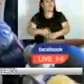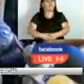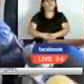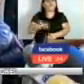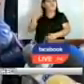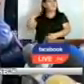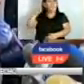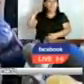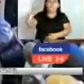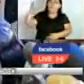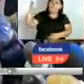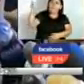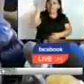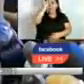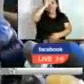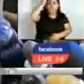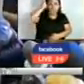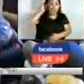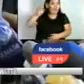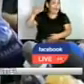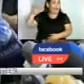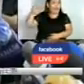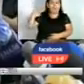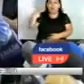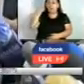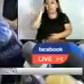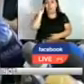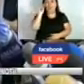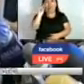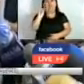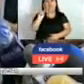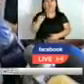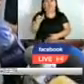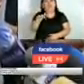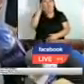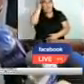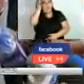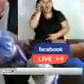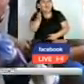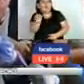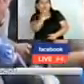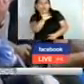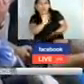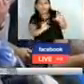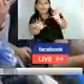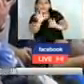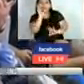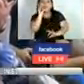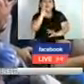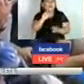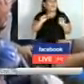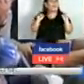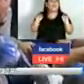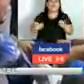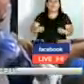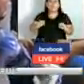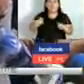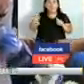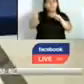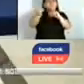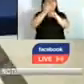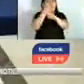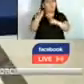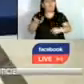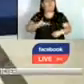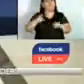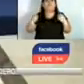un gane histórico, nunca antes visto, y lo que se creía y lo que algunos decían de que no se podía lograr, lo seguimos